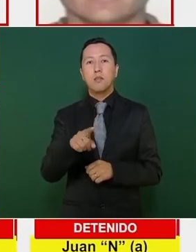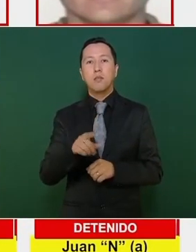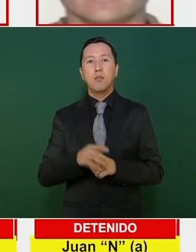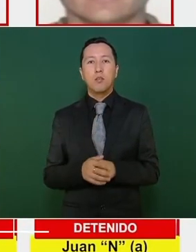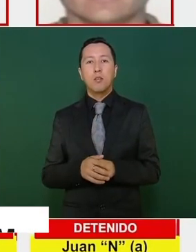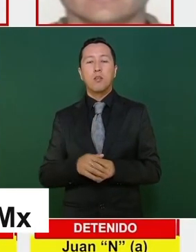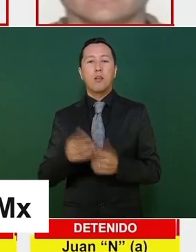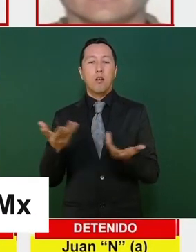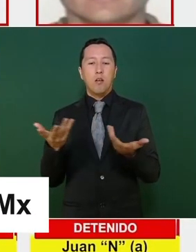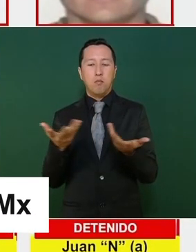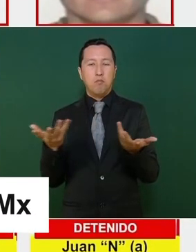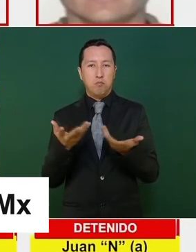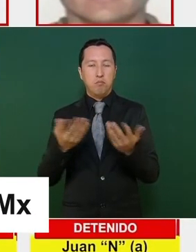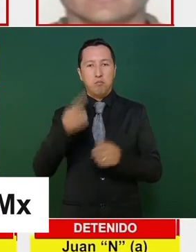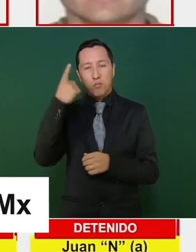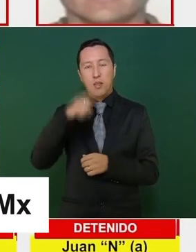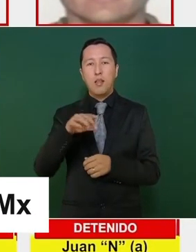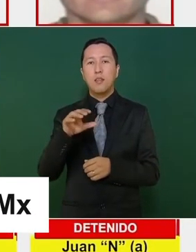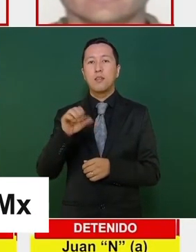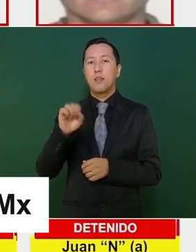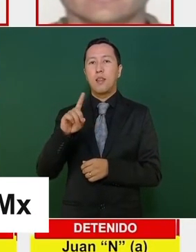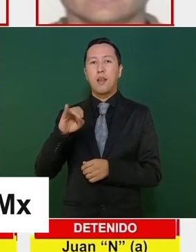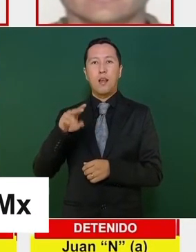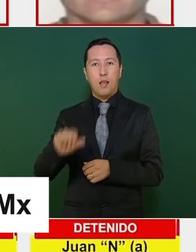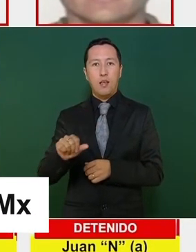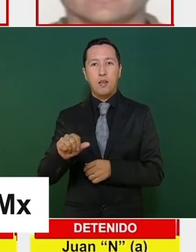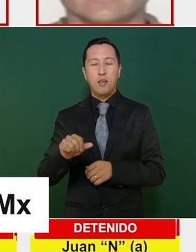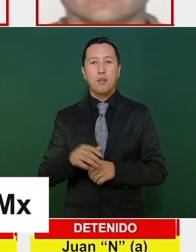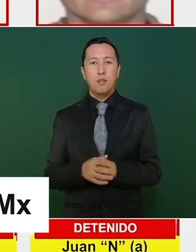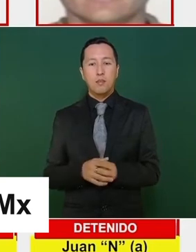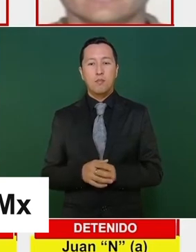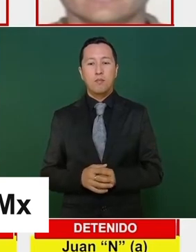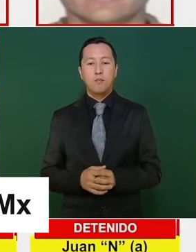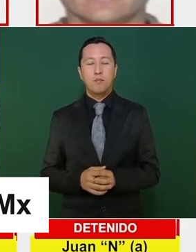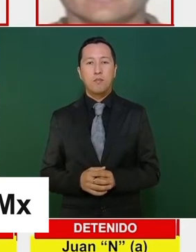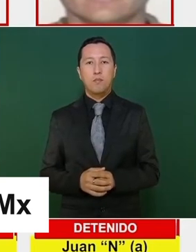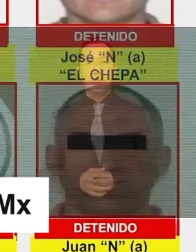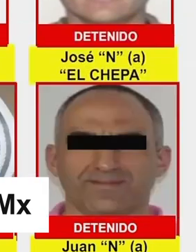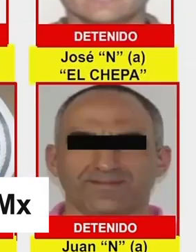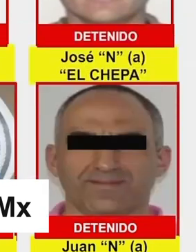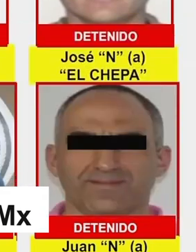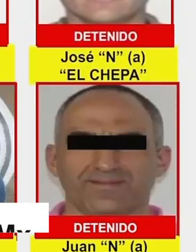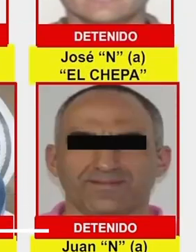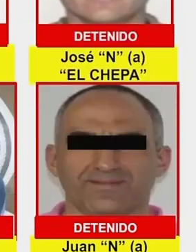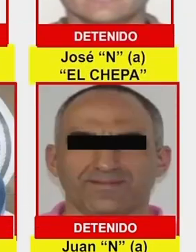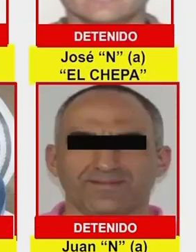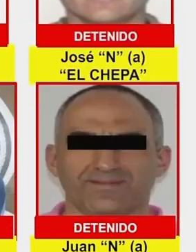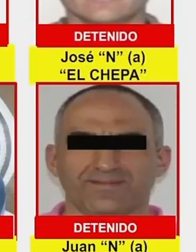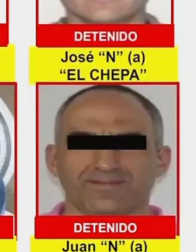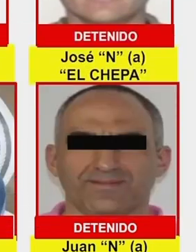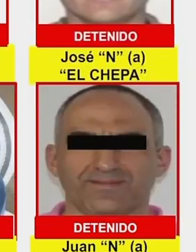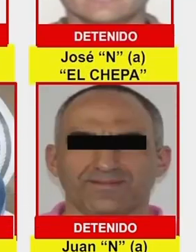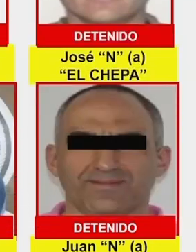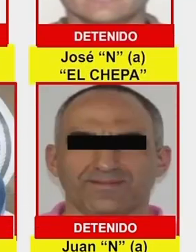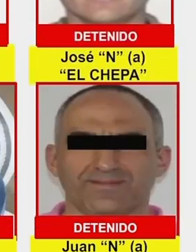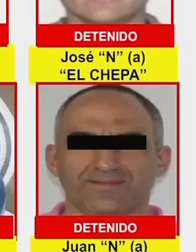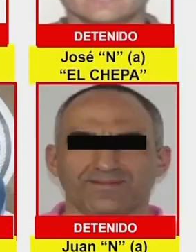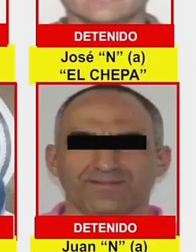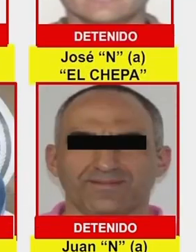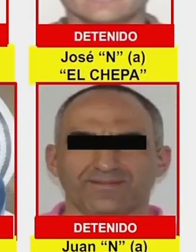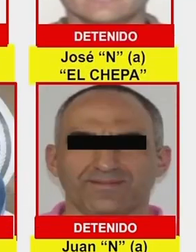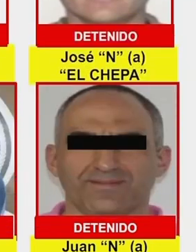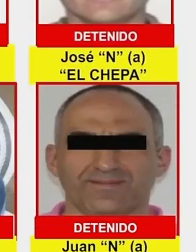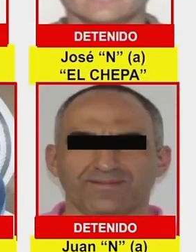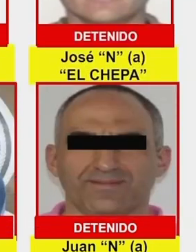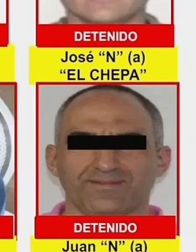fundamentalmente por la Secretaría de Defensa Nacional, en coordinación con las demás instancias federales y estatales, están los